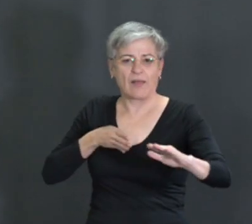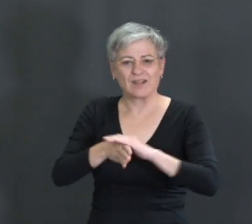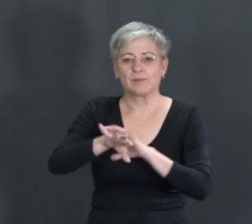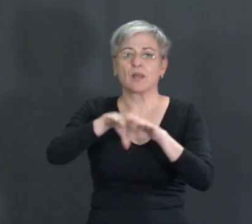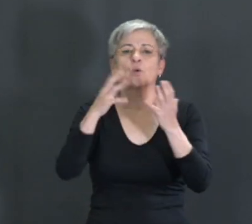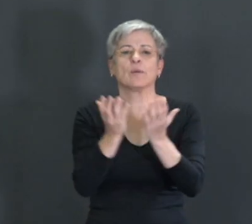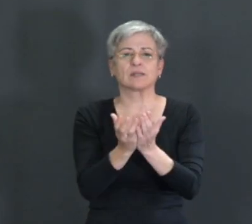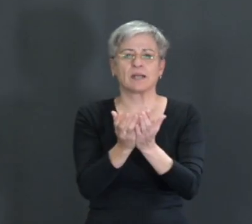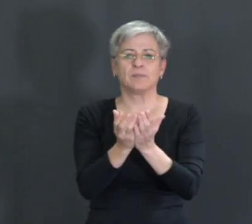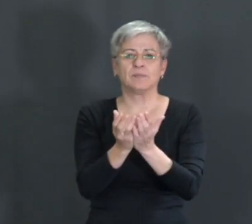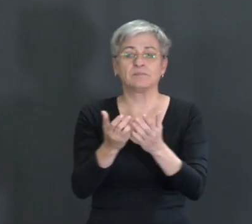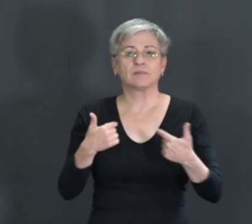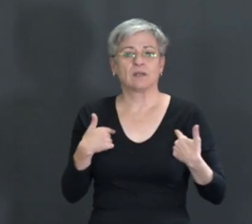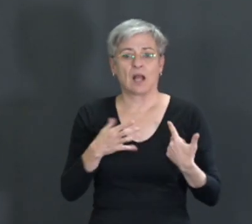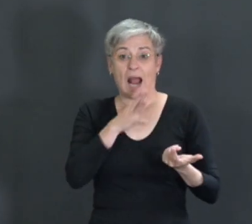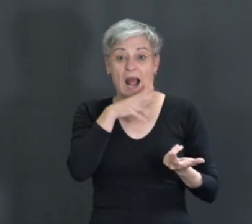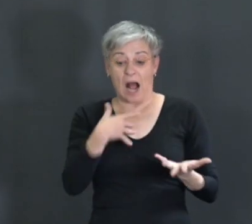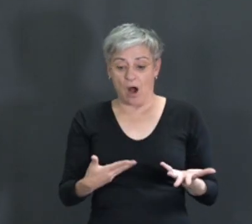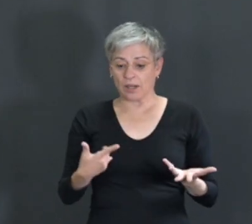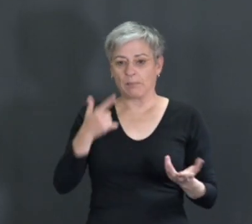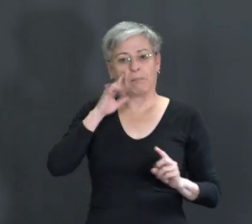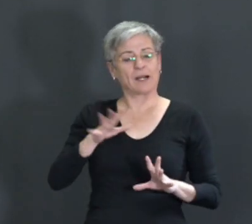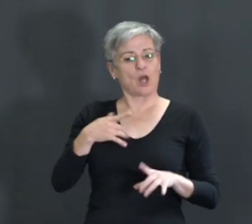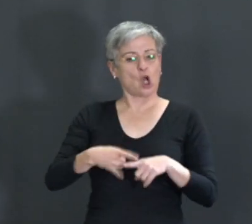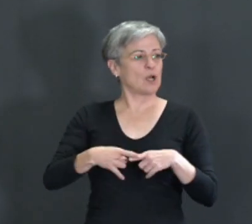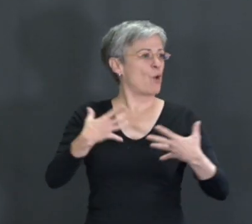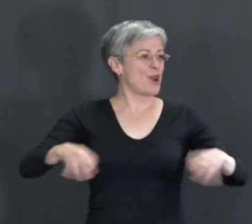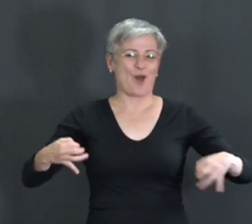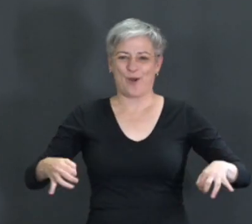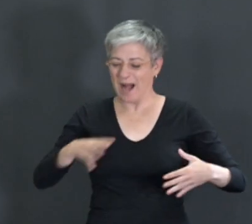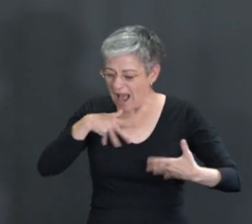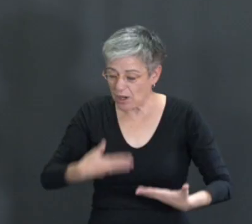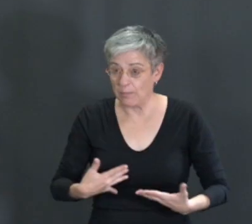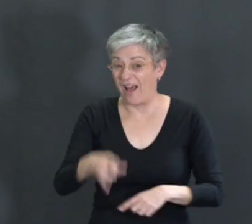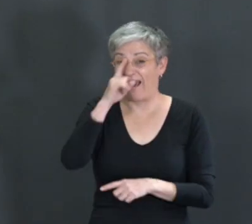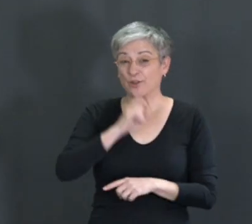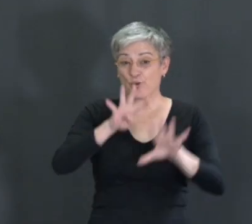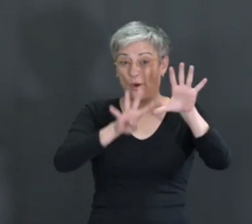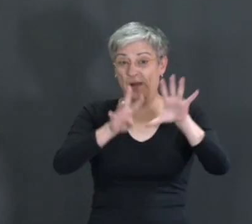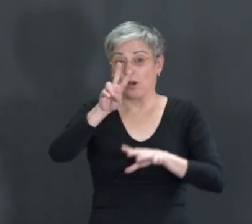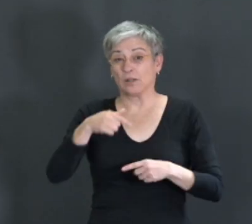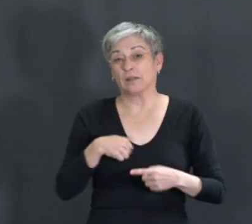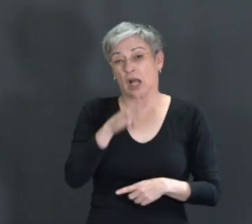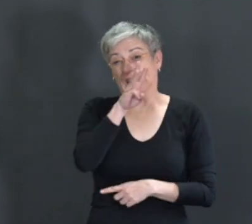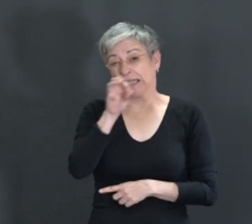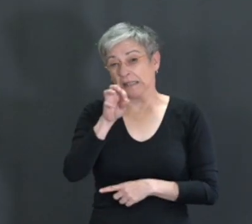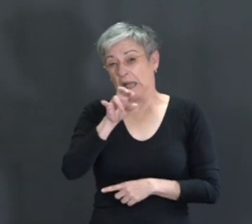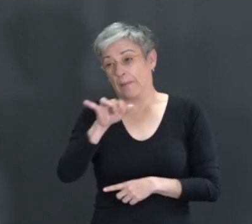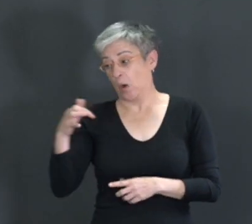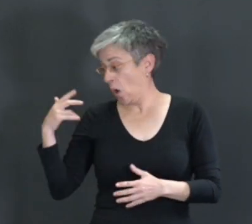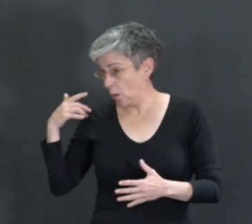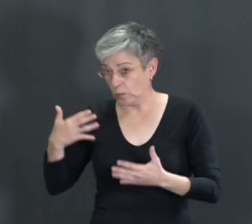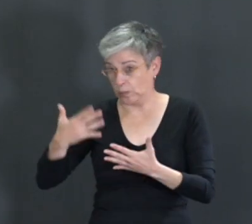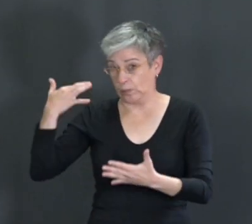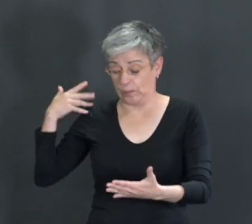Entonces, de ahí que ahora son cosas muy normales, pero que en el 92, hace 30 y pico años,